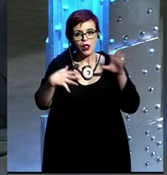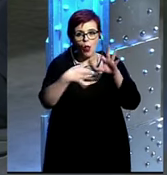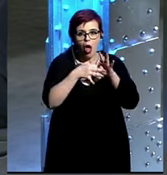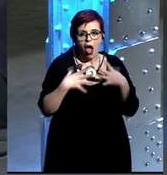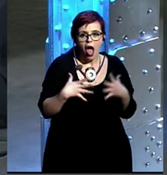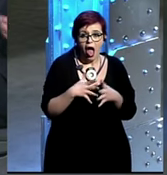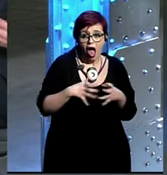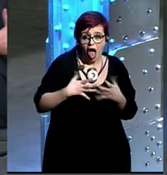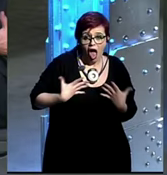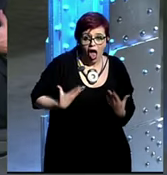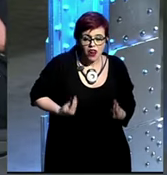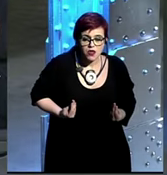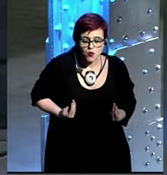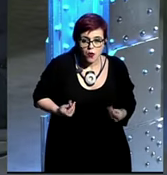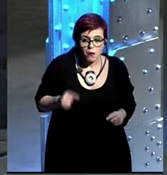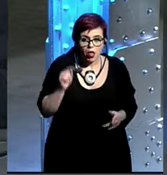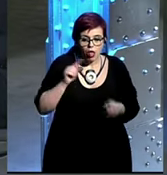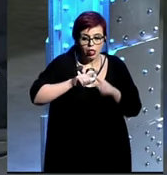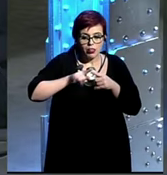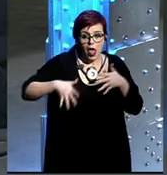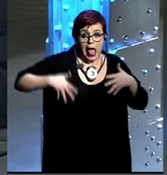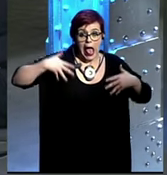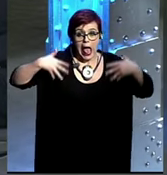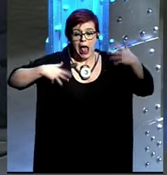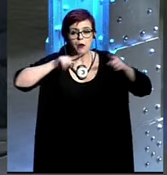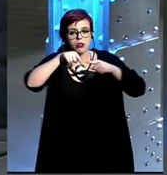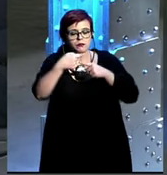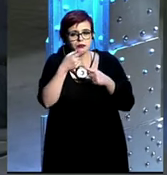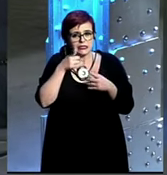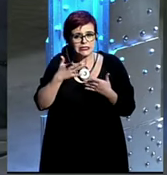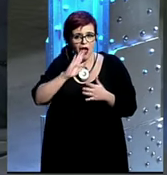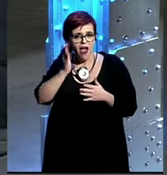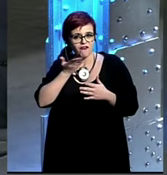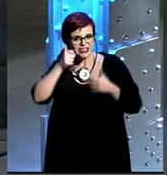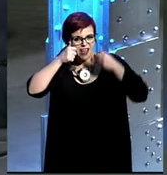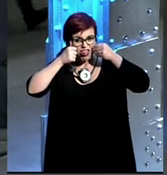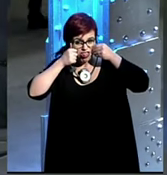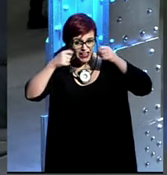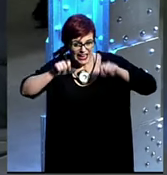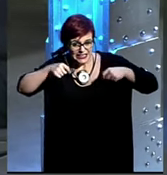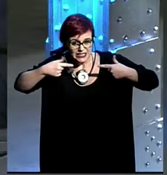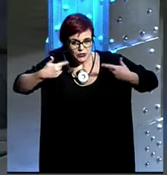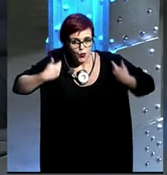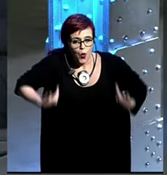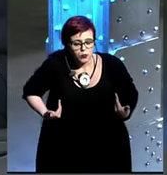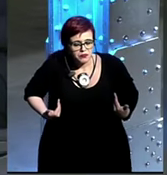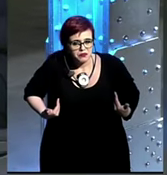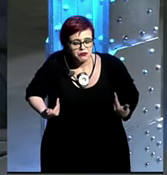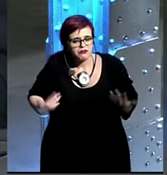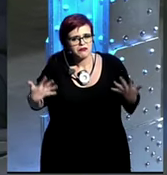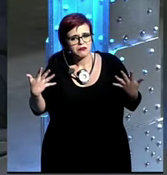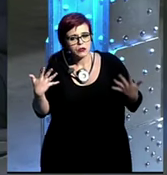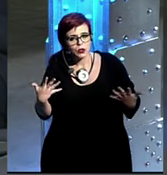ánimo y, sin embargo, de pronto tiene una profunda influencia en el cuerpo. Y entonces ya